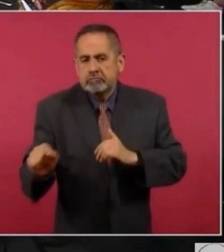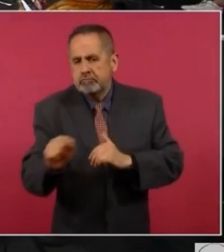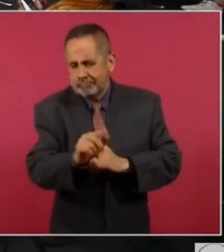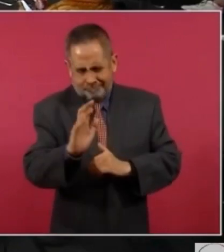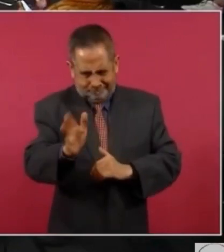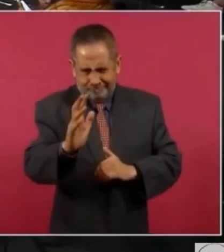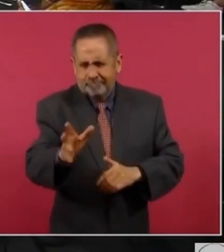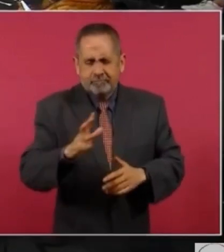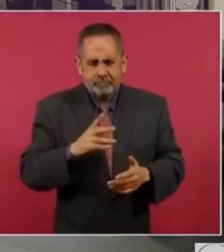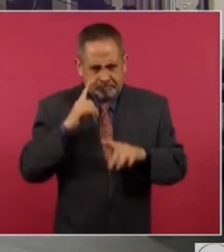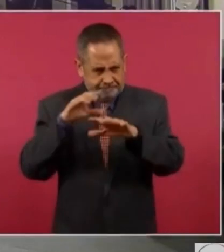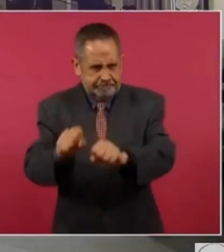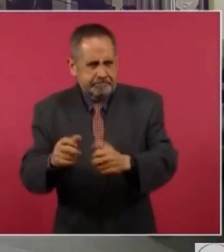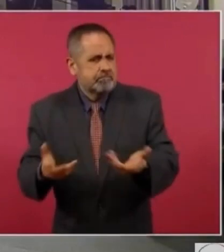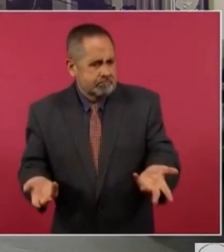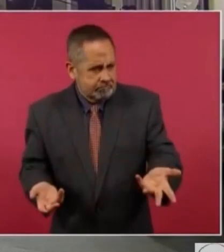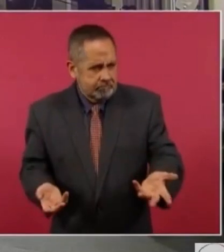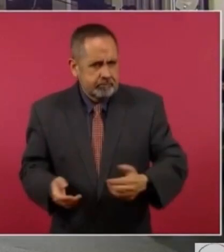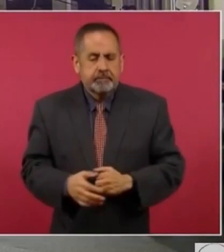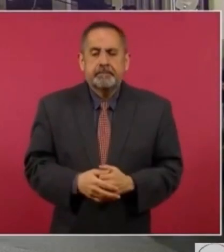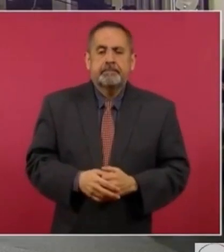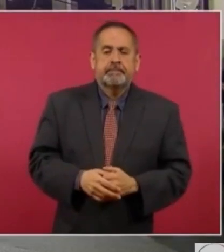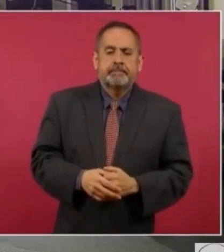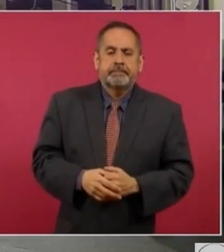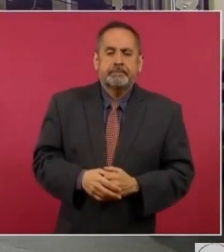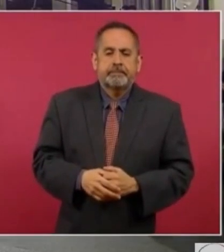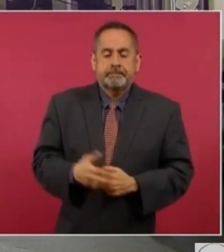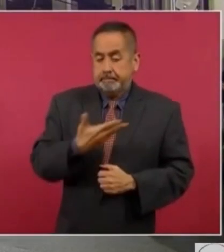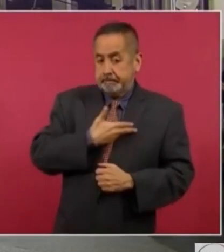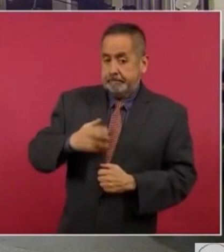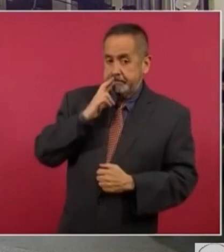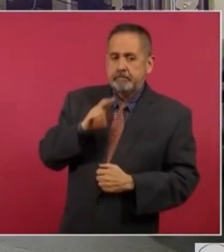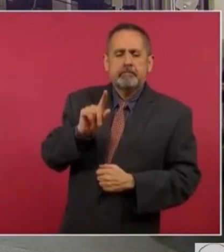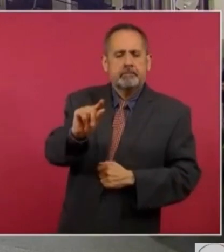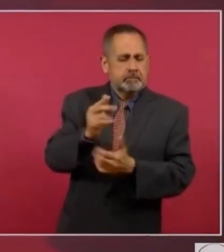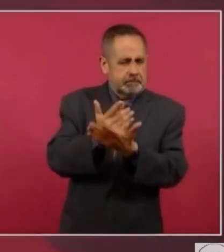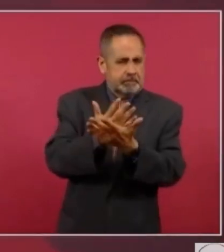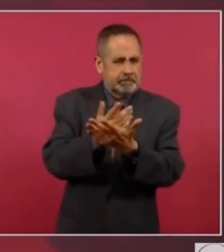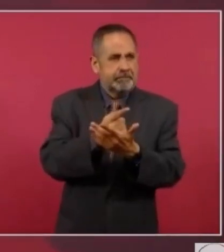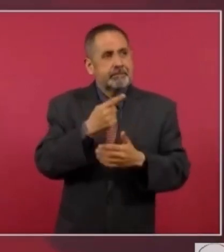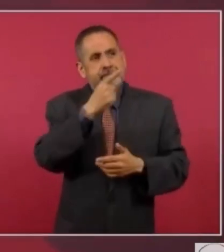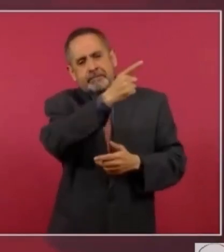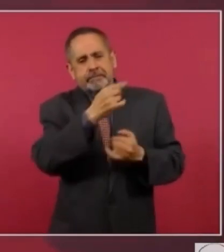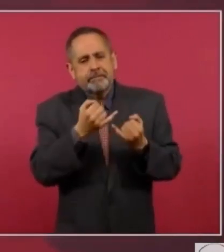Hay que esperarnos porque todavía está iniciando, repito, el juicio, y